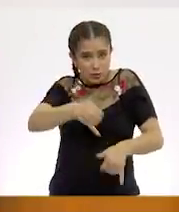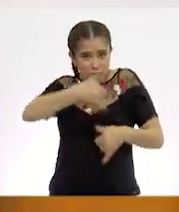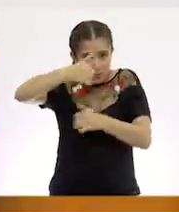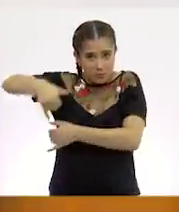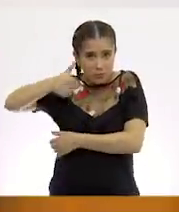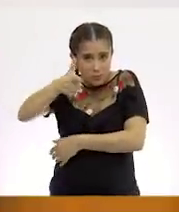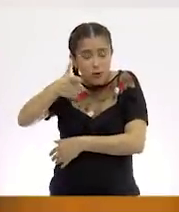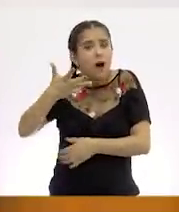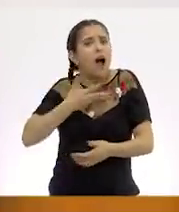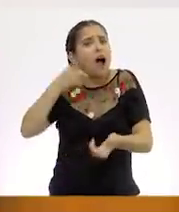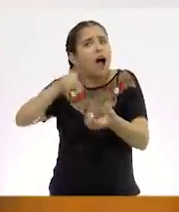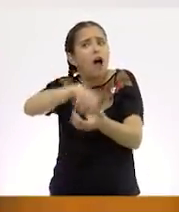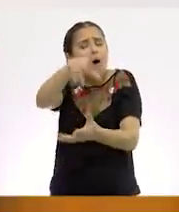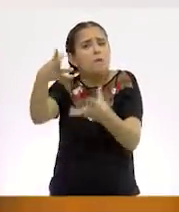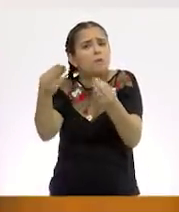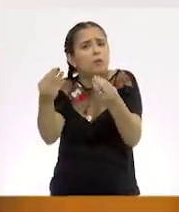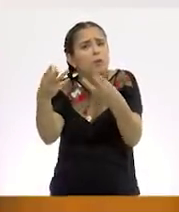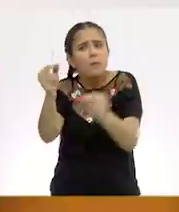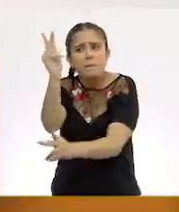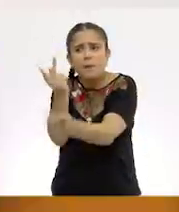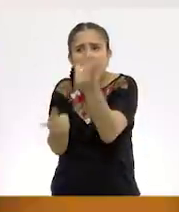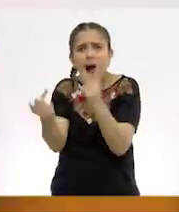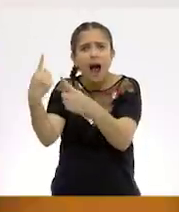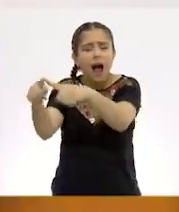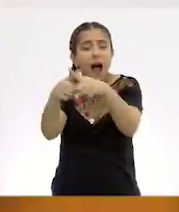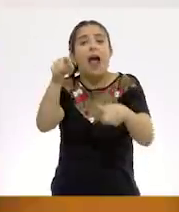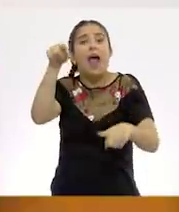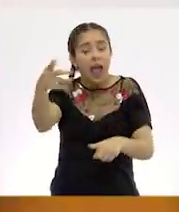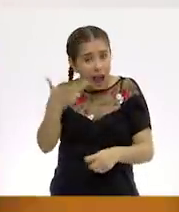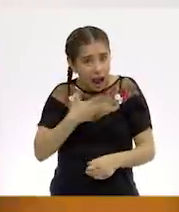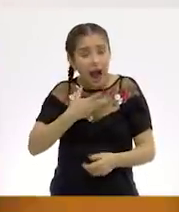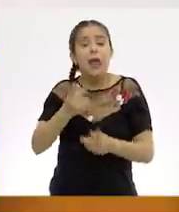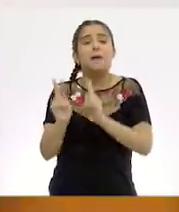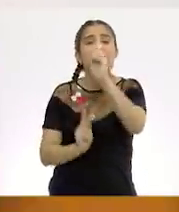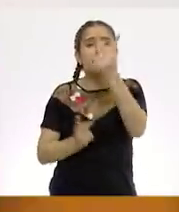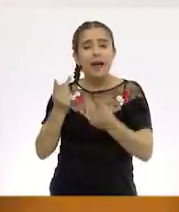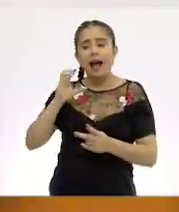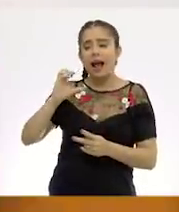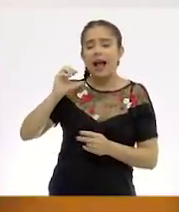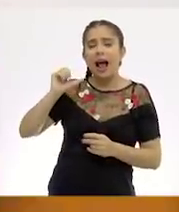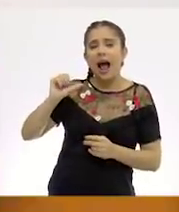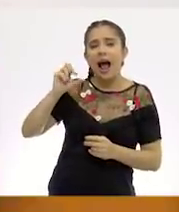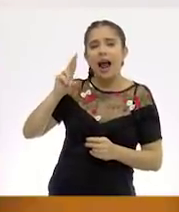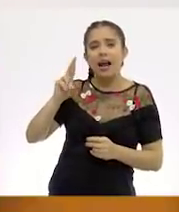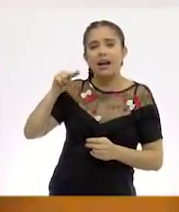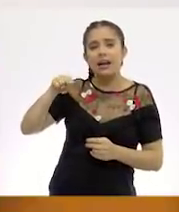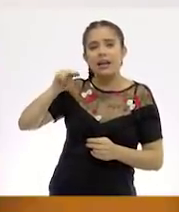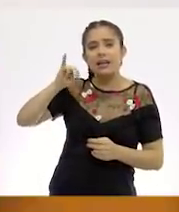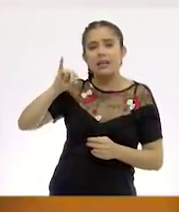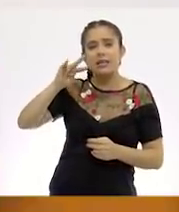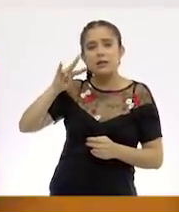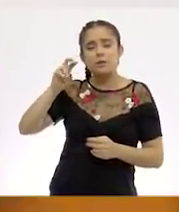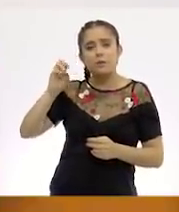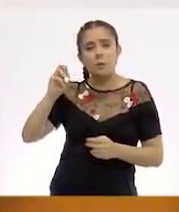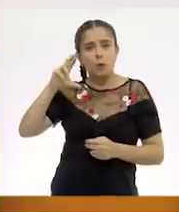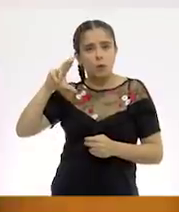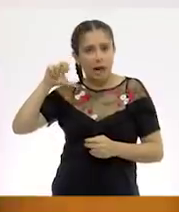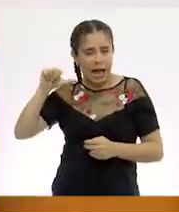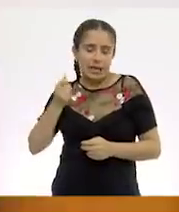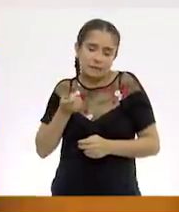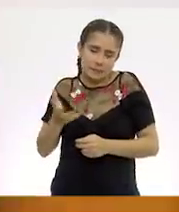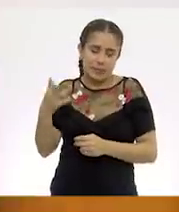muchos viveros y podemos conocer plantas carnívoras, así se les conoce comúnmente, pero la verdad es que ellas también buscan su alimento y lo